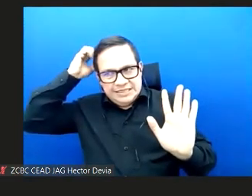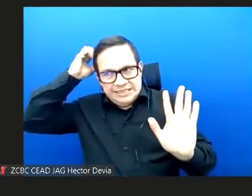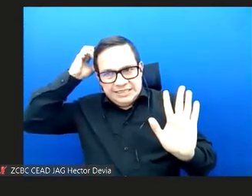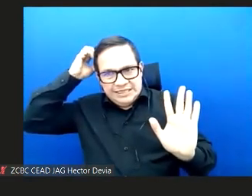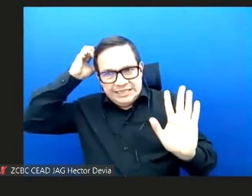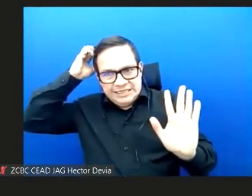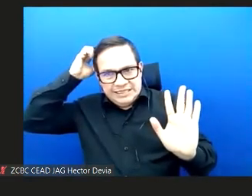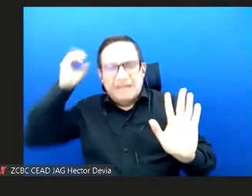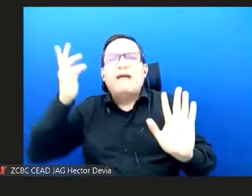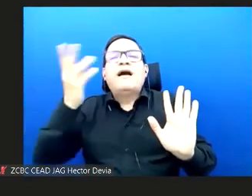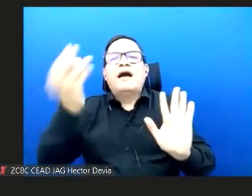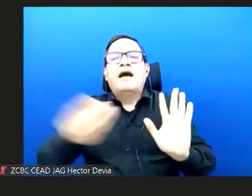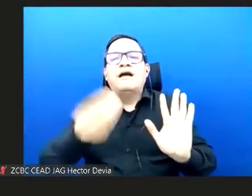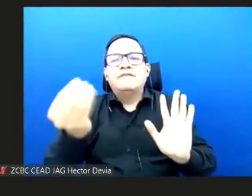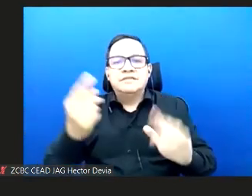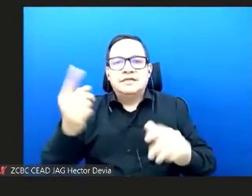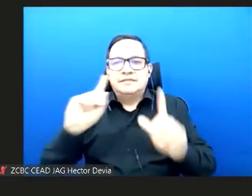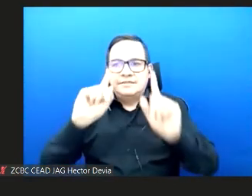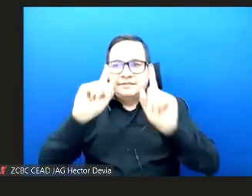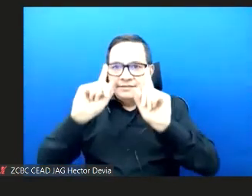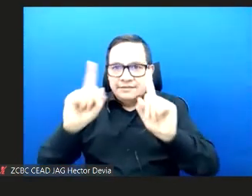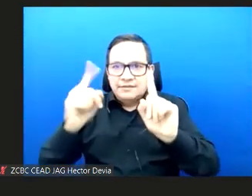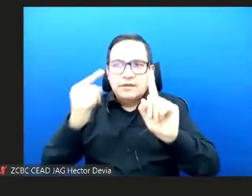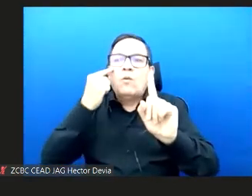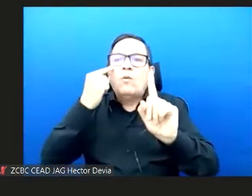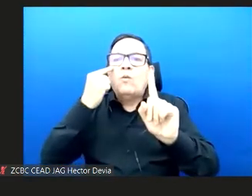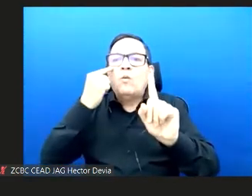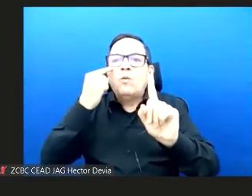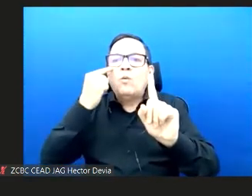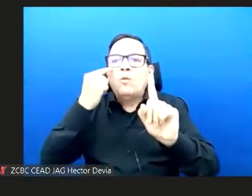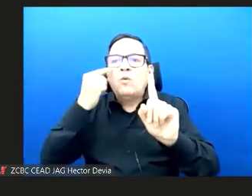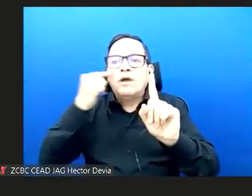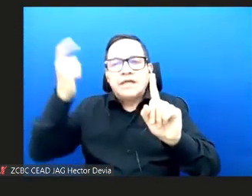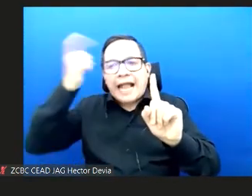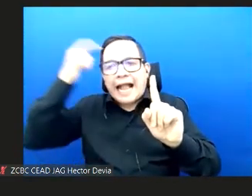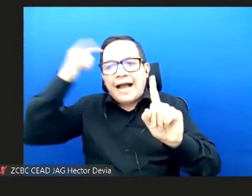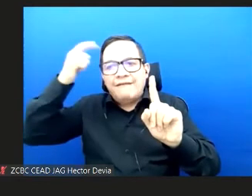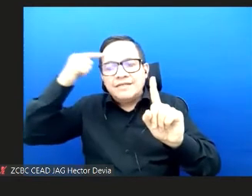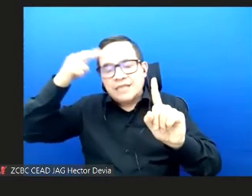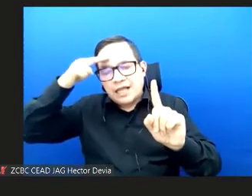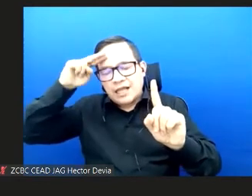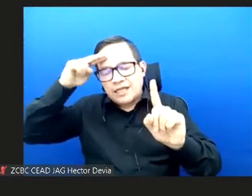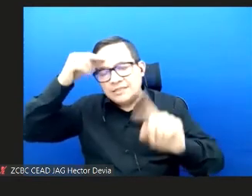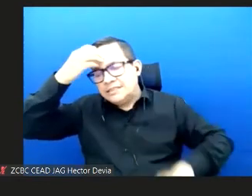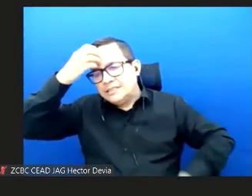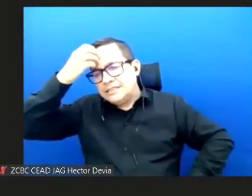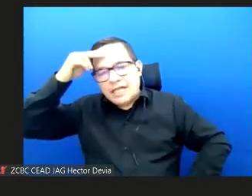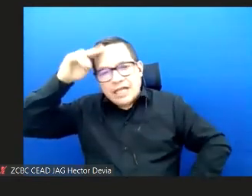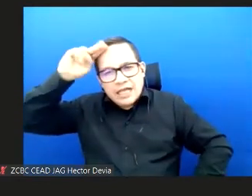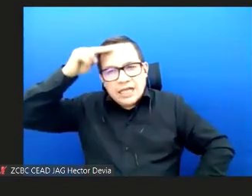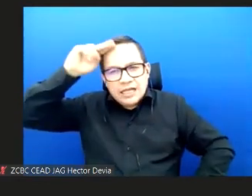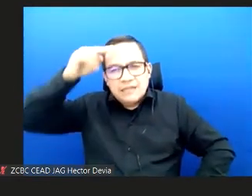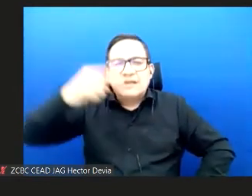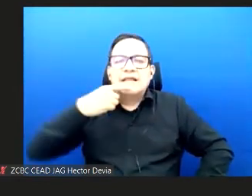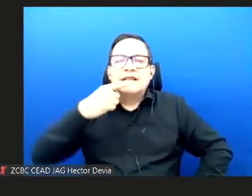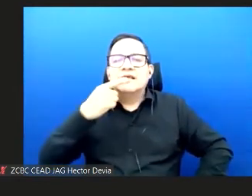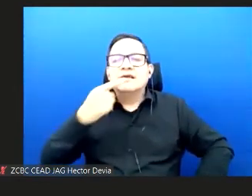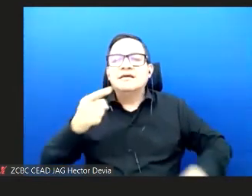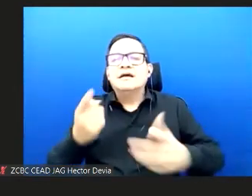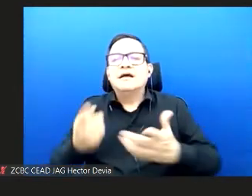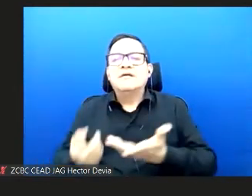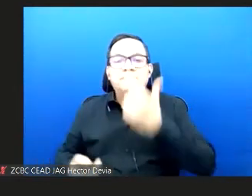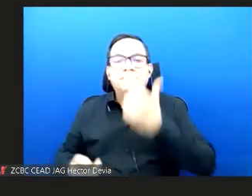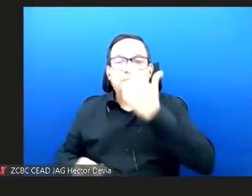a proceder a leer para poder echarle cabeza al ejercicio. ¿Qué nos dice la diferencia? Nos dice que son